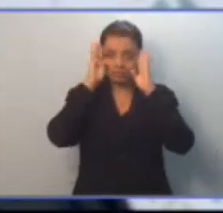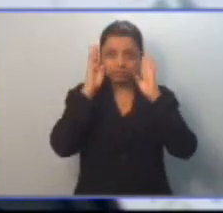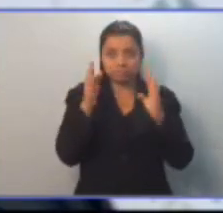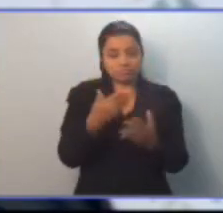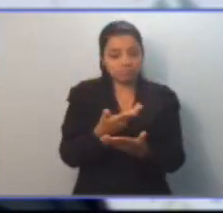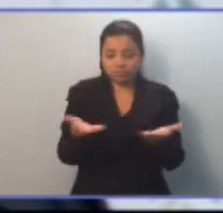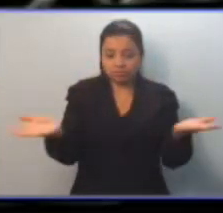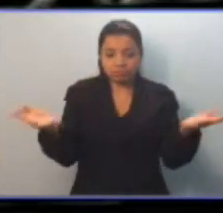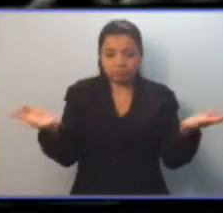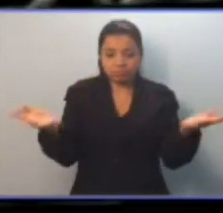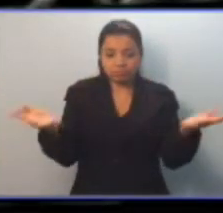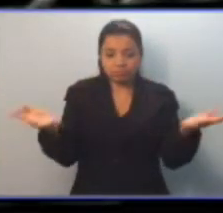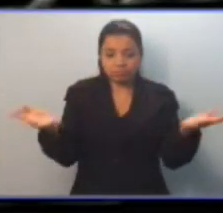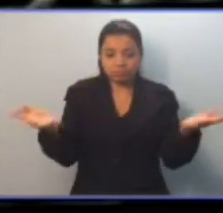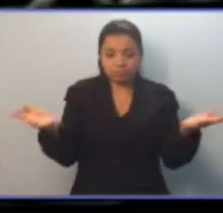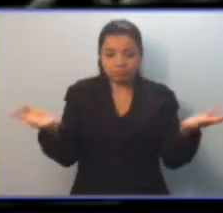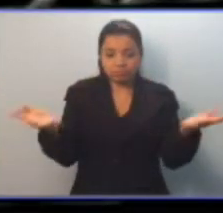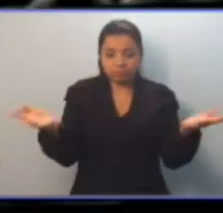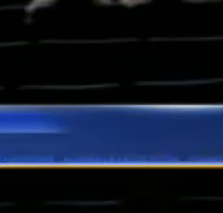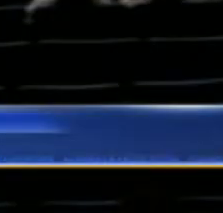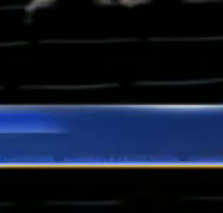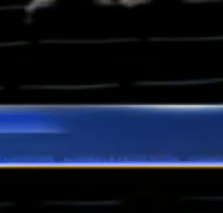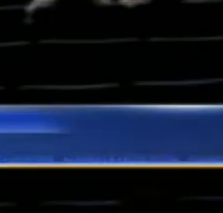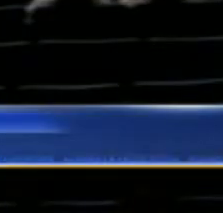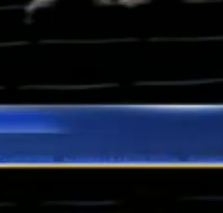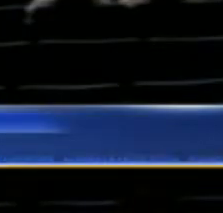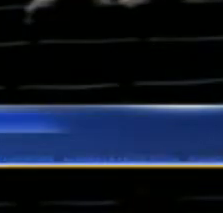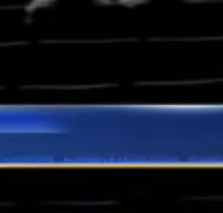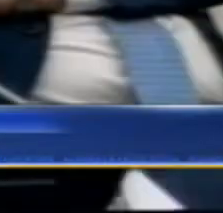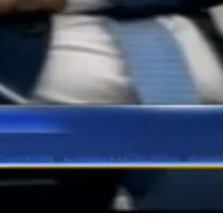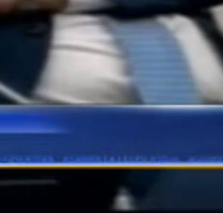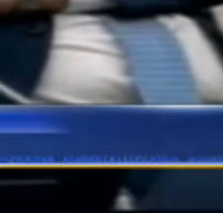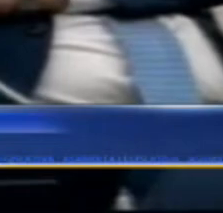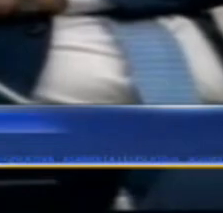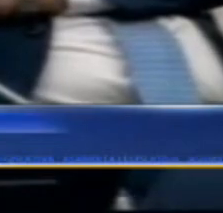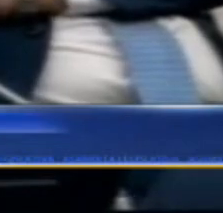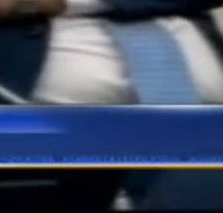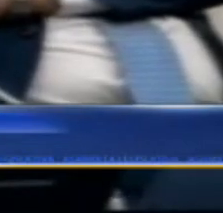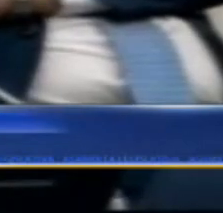ustedes. Comienza la ronda del diputado Mario Alberto Tenorio.